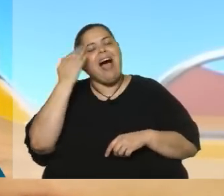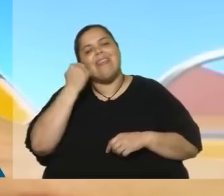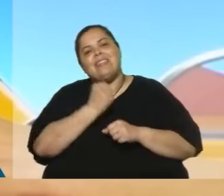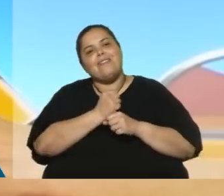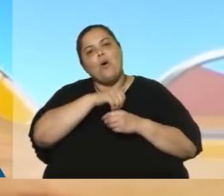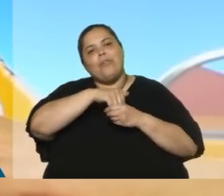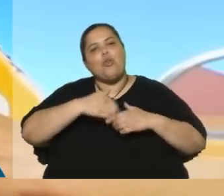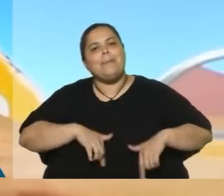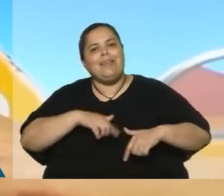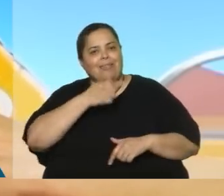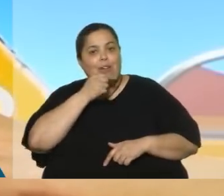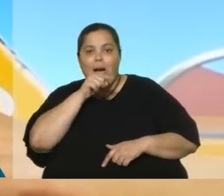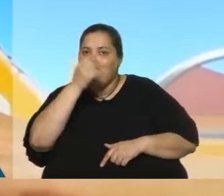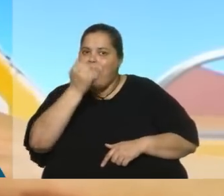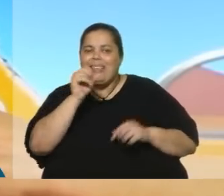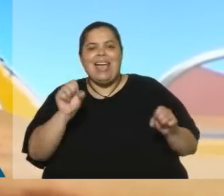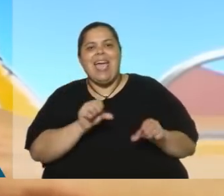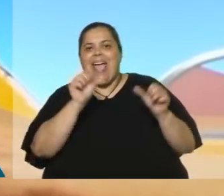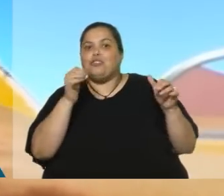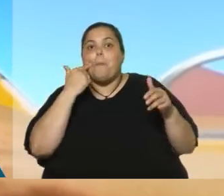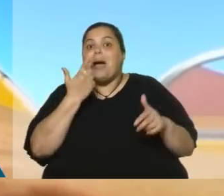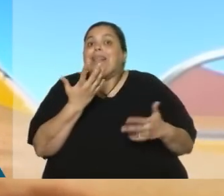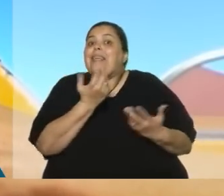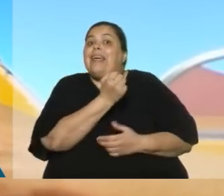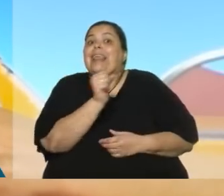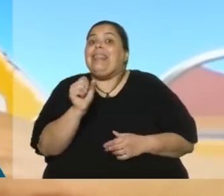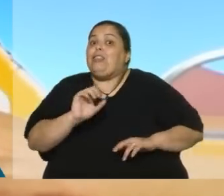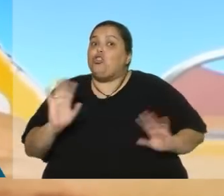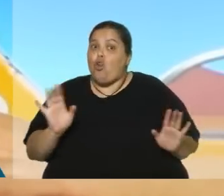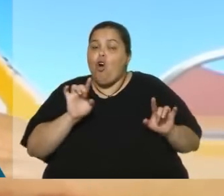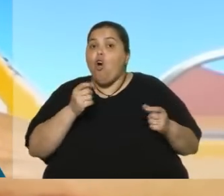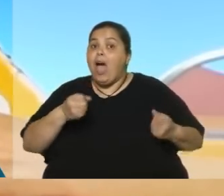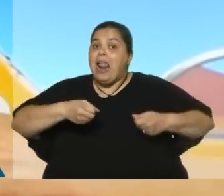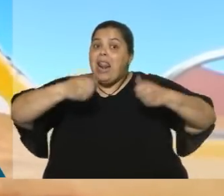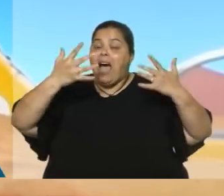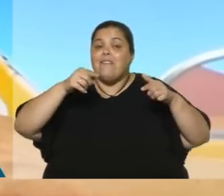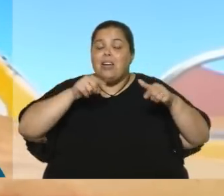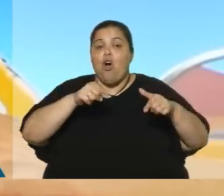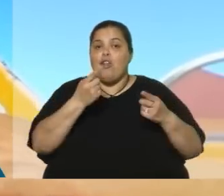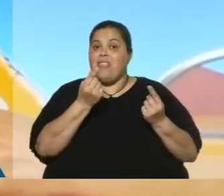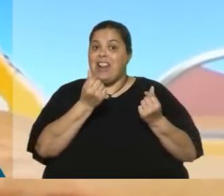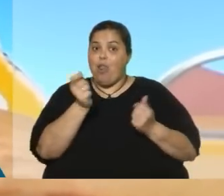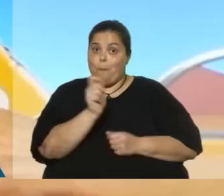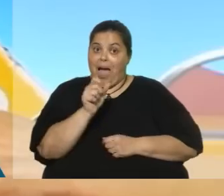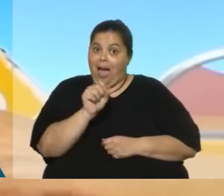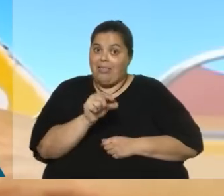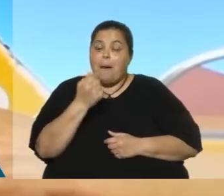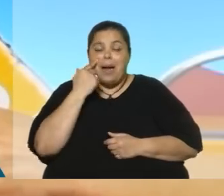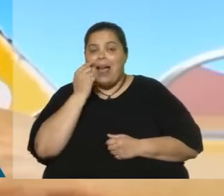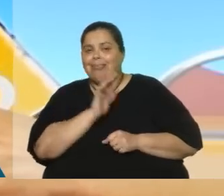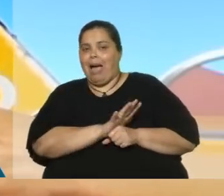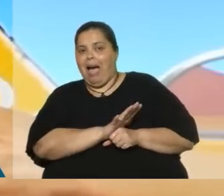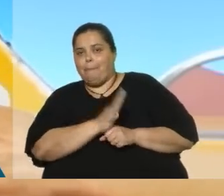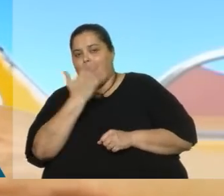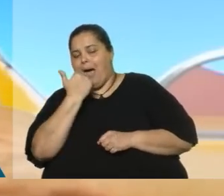hay hechos de apariencia delictiva muy grave con dineros públicos, en beneficio de taparle la boca a alguien por un delito que ya tiene